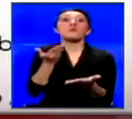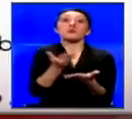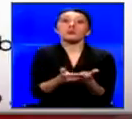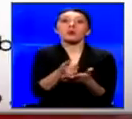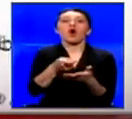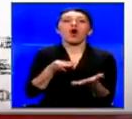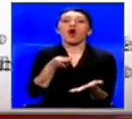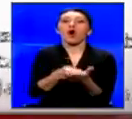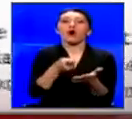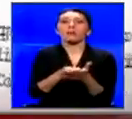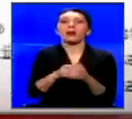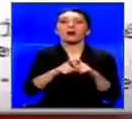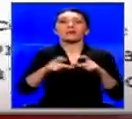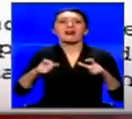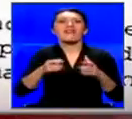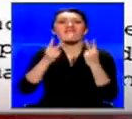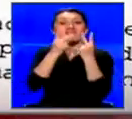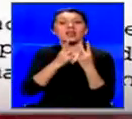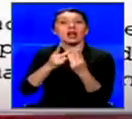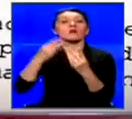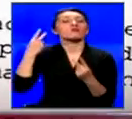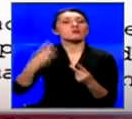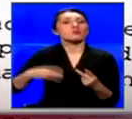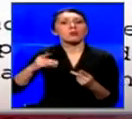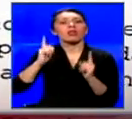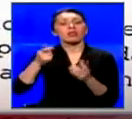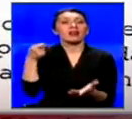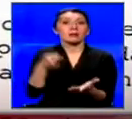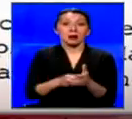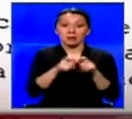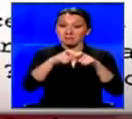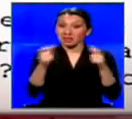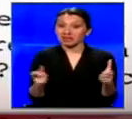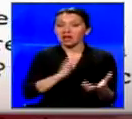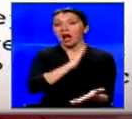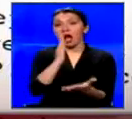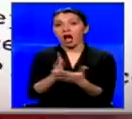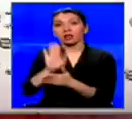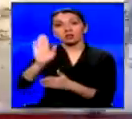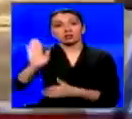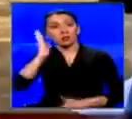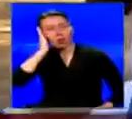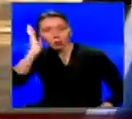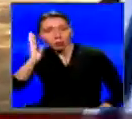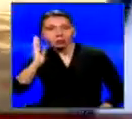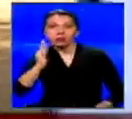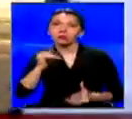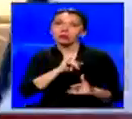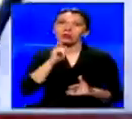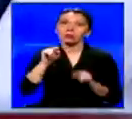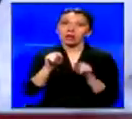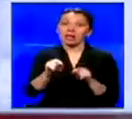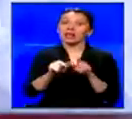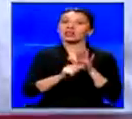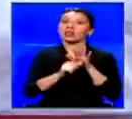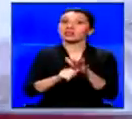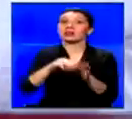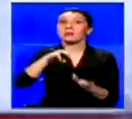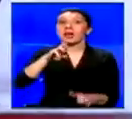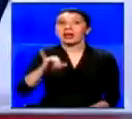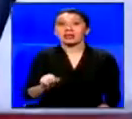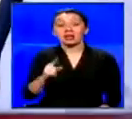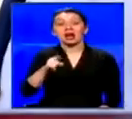comprar un paquete de viaje, ya que el municipio debe costear desde los pasajes hasta la estadía. Luego de eso, la concejal María